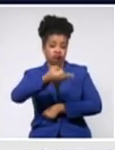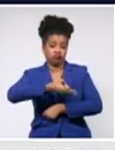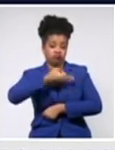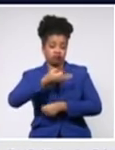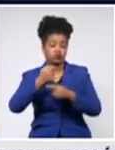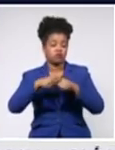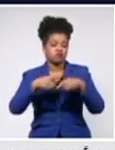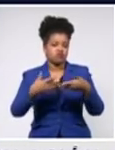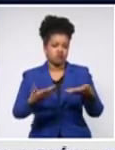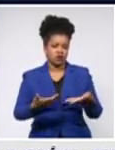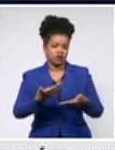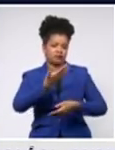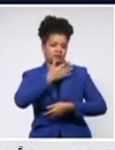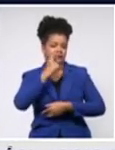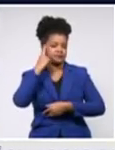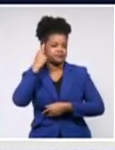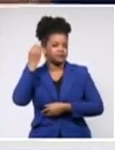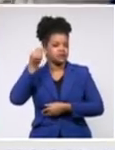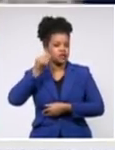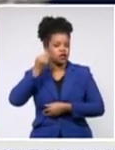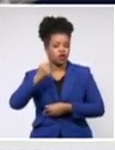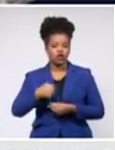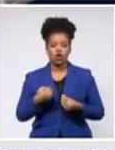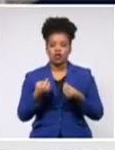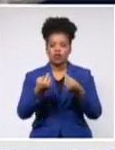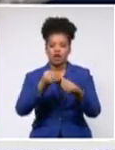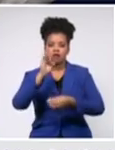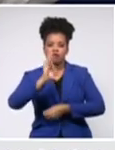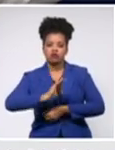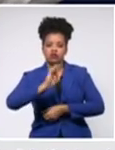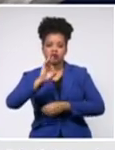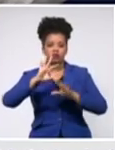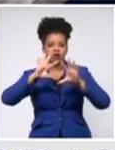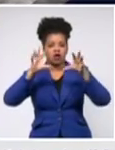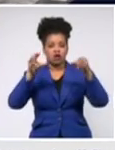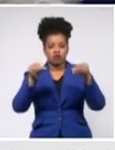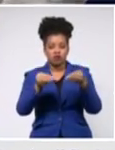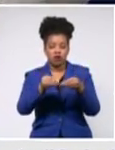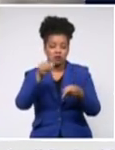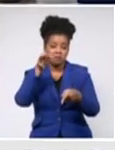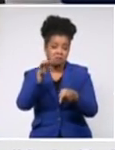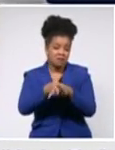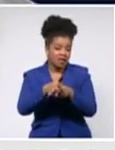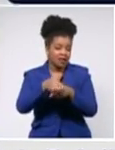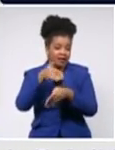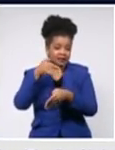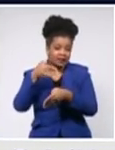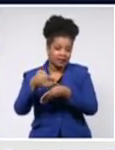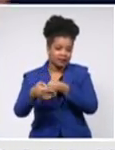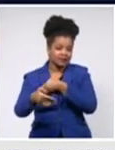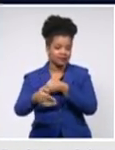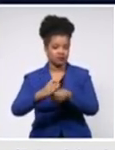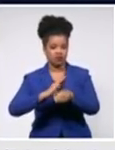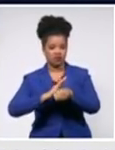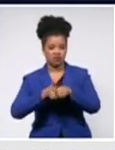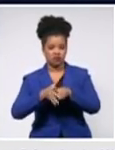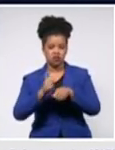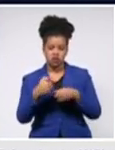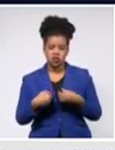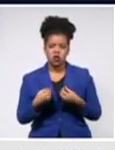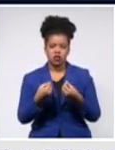que yo les estoy dando la tasa acumulada desde que comenzó la pandemia. Que se puede dar, se